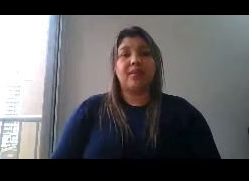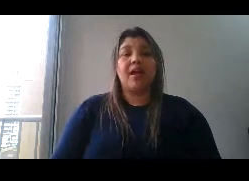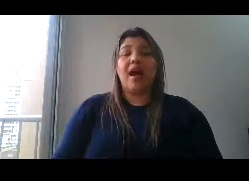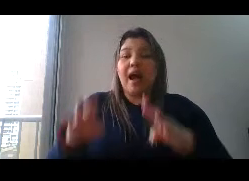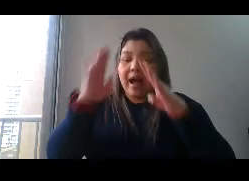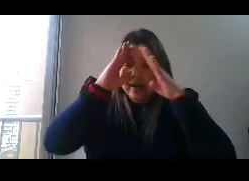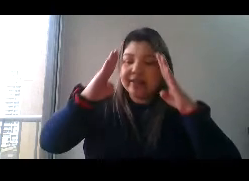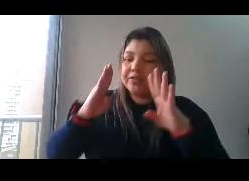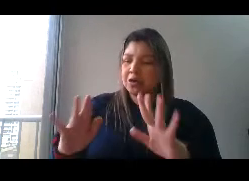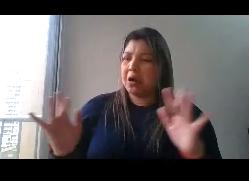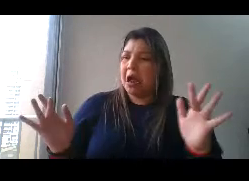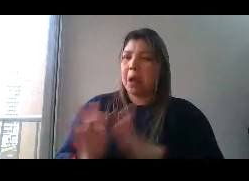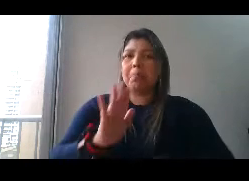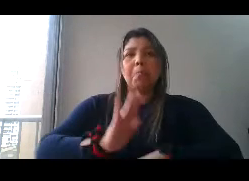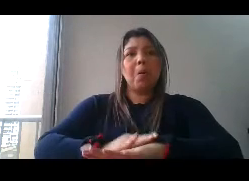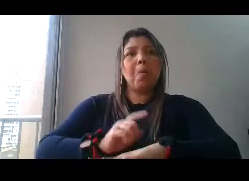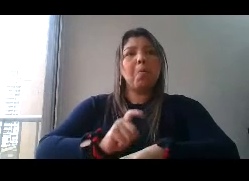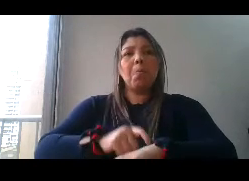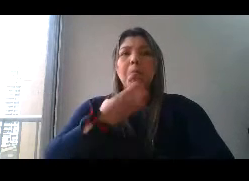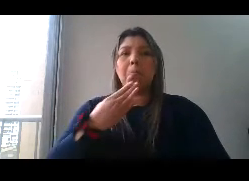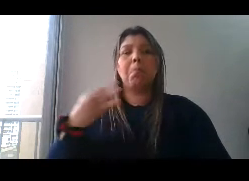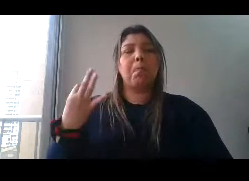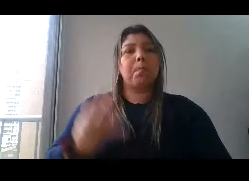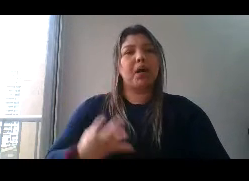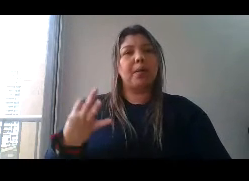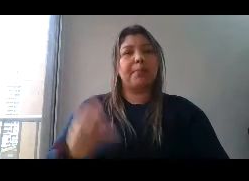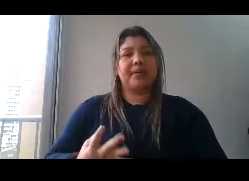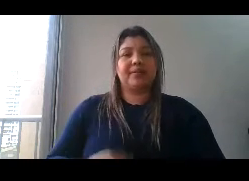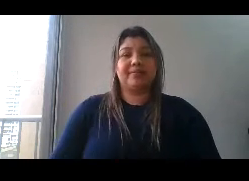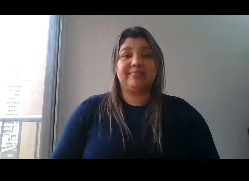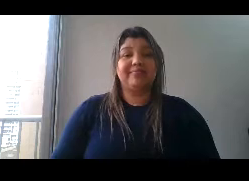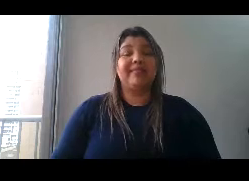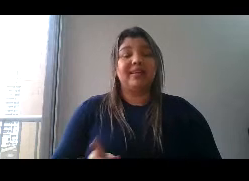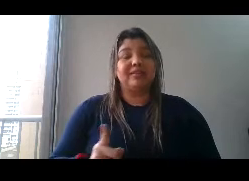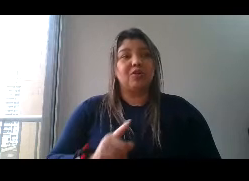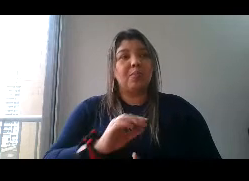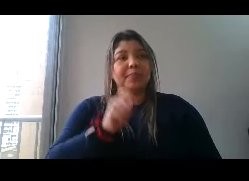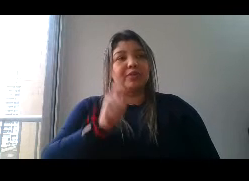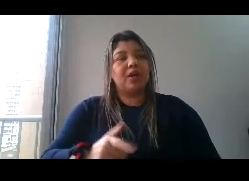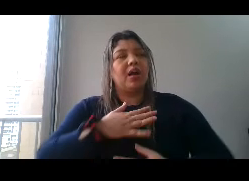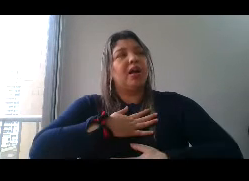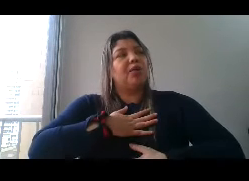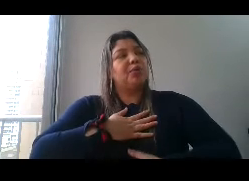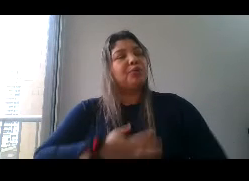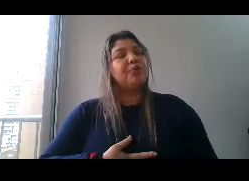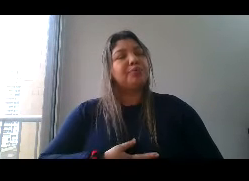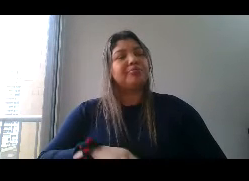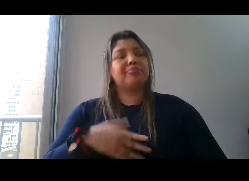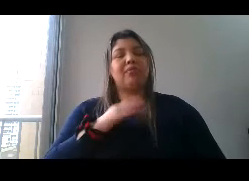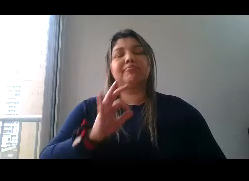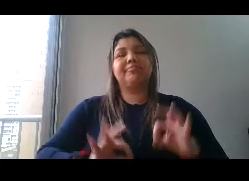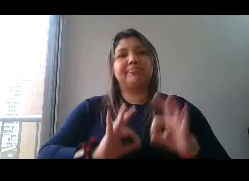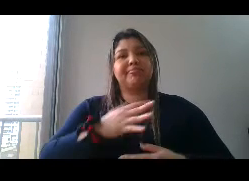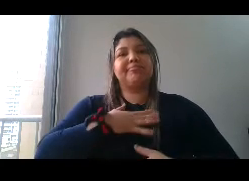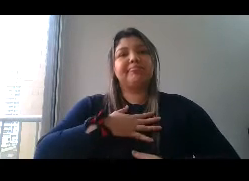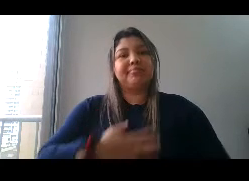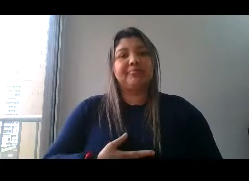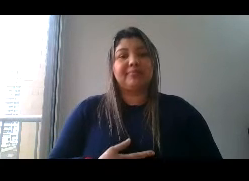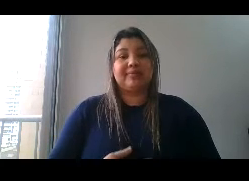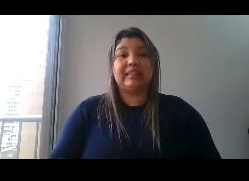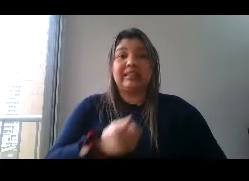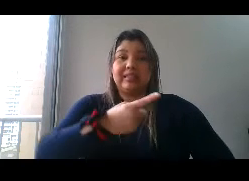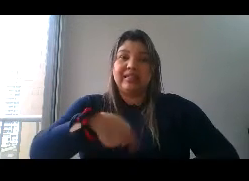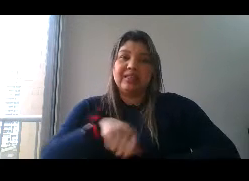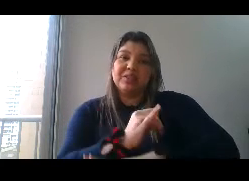oportuna, que hay una cultura de seguridad del paciente, quiere decir que la institución de salud